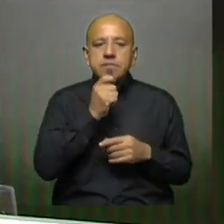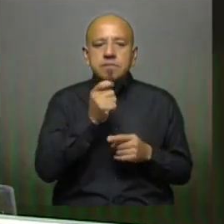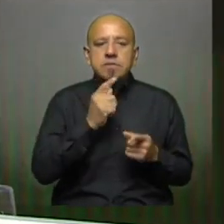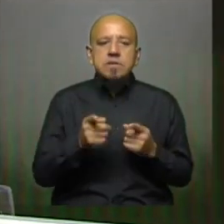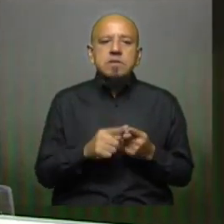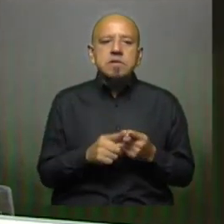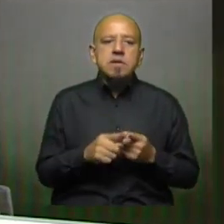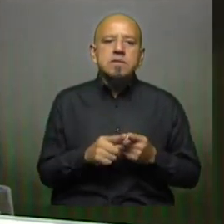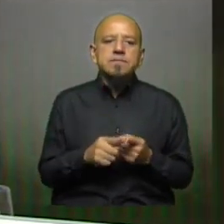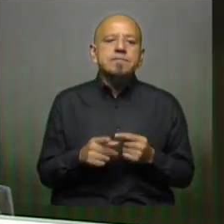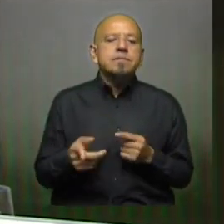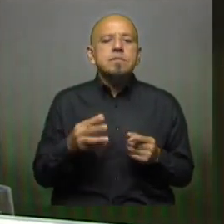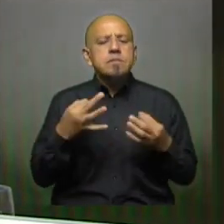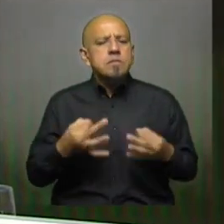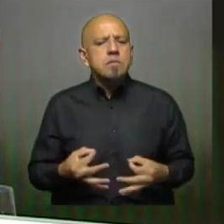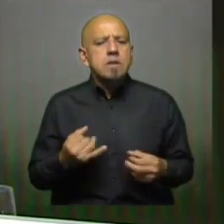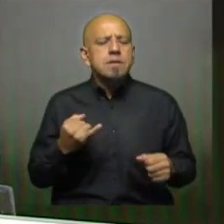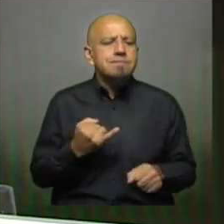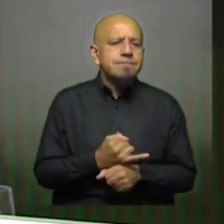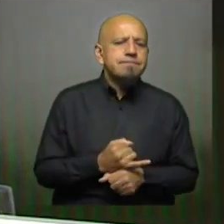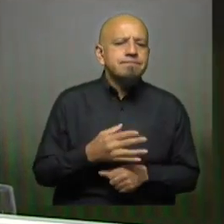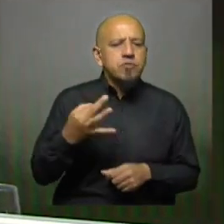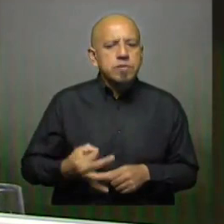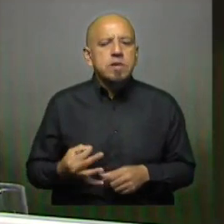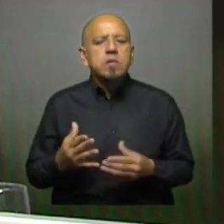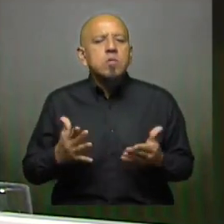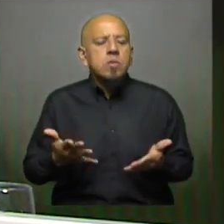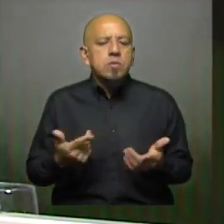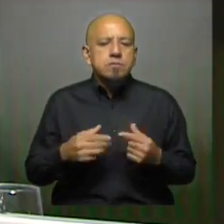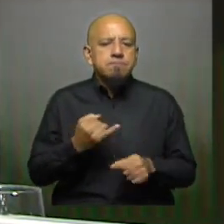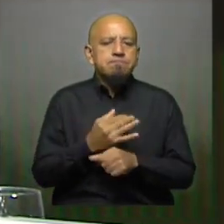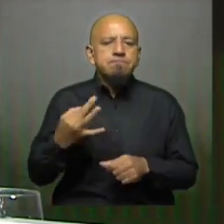de ¿estuvo bien o estuvo mal? Esa es la discusión que siempre estuvo en aquel momento.